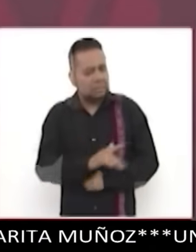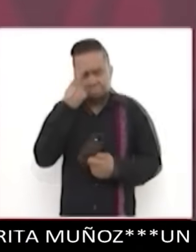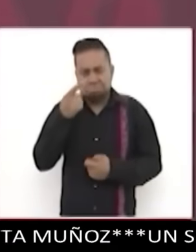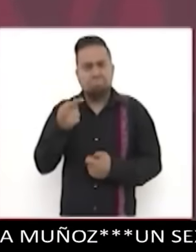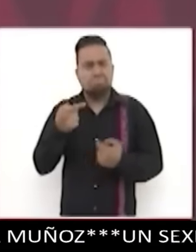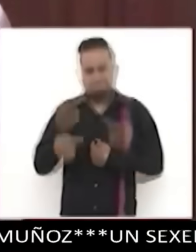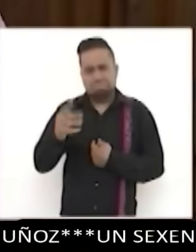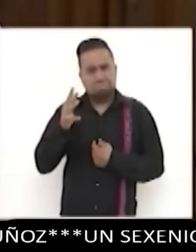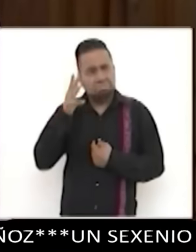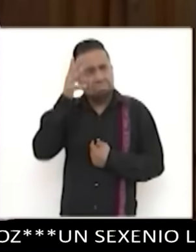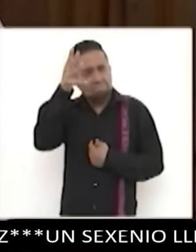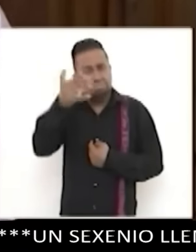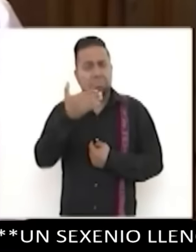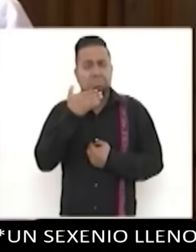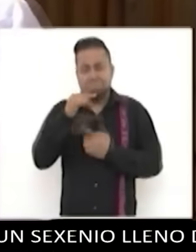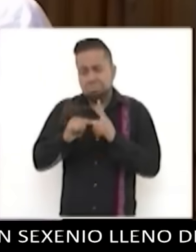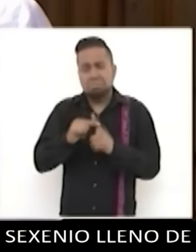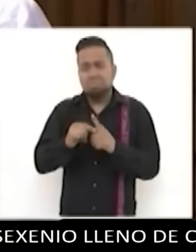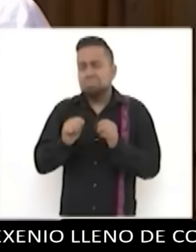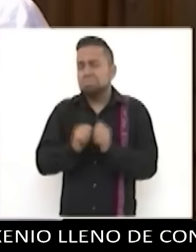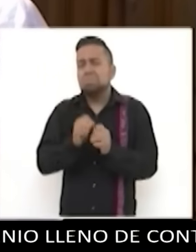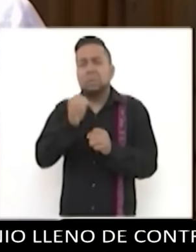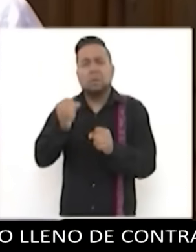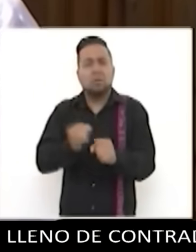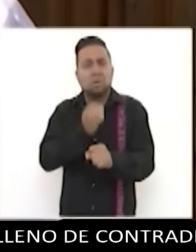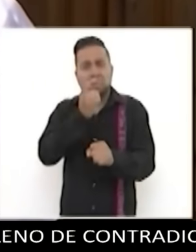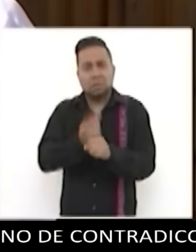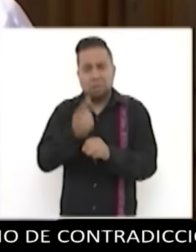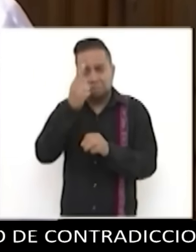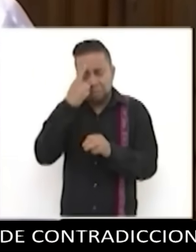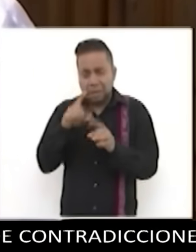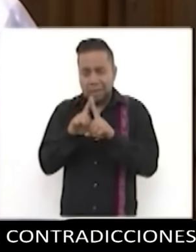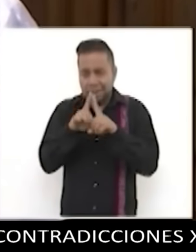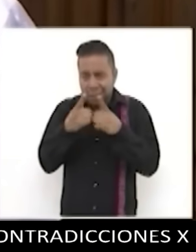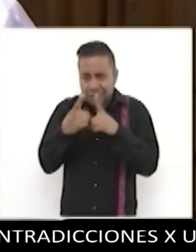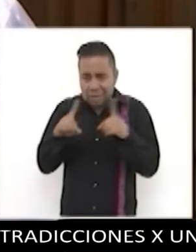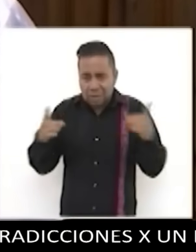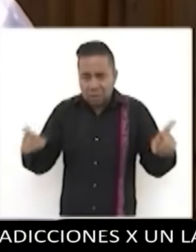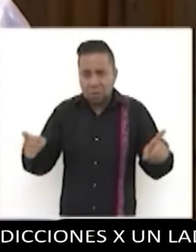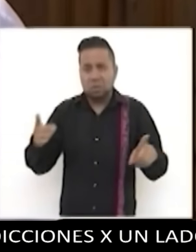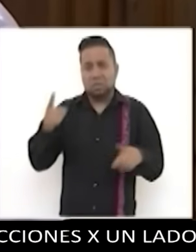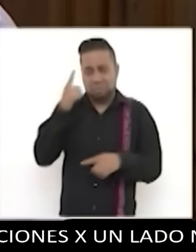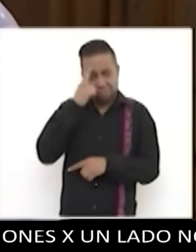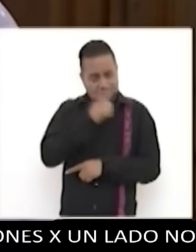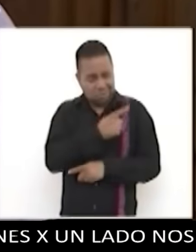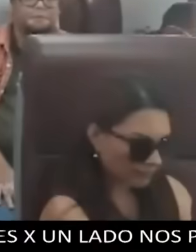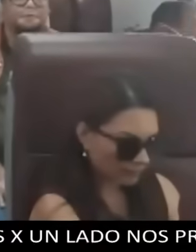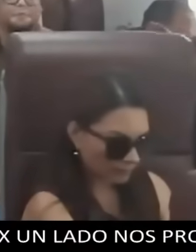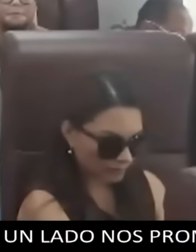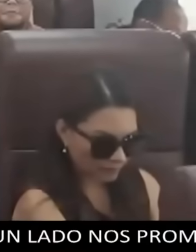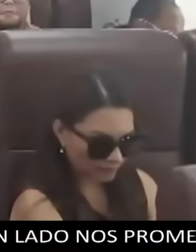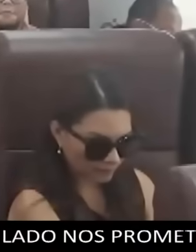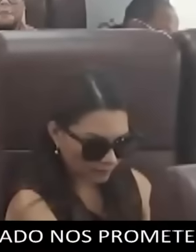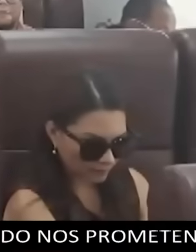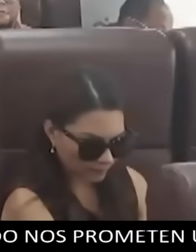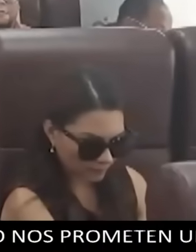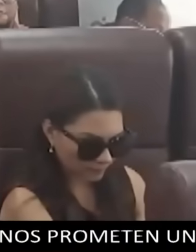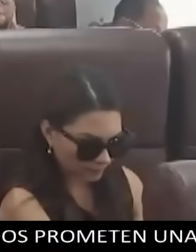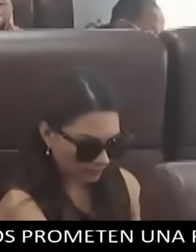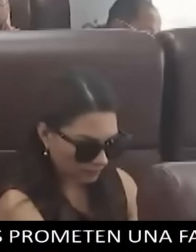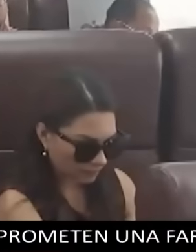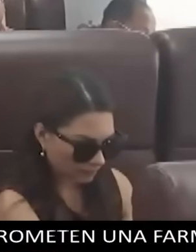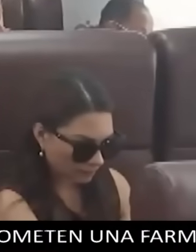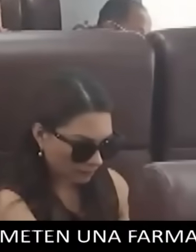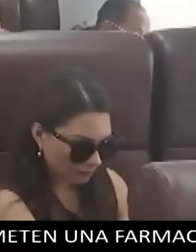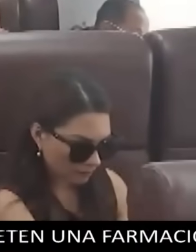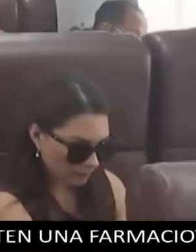futuro con posibilidades de desarrollo para las nuevas generaciones. Se trata, Pepe, de la línea